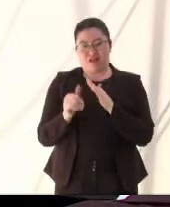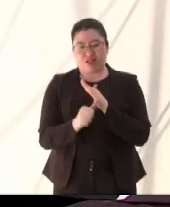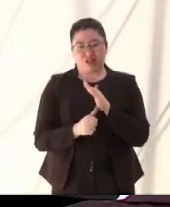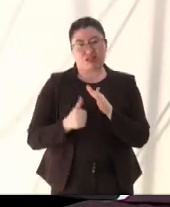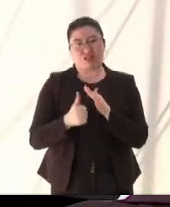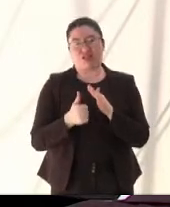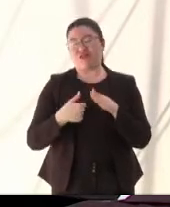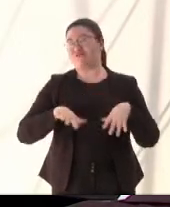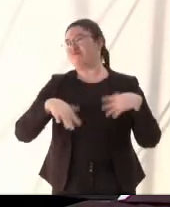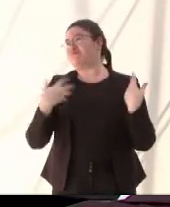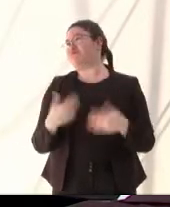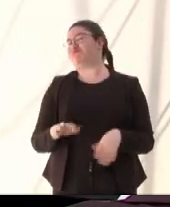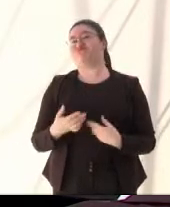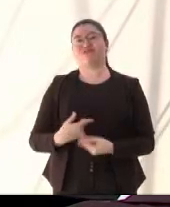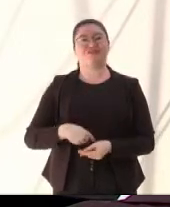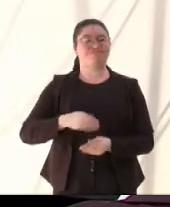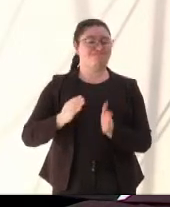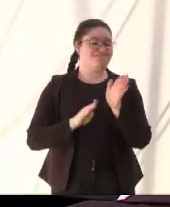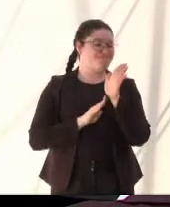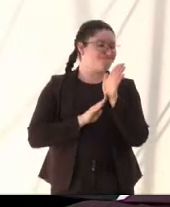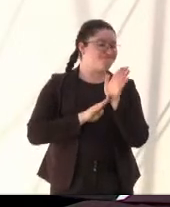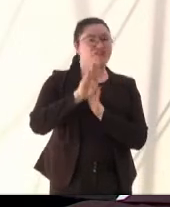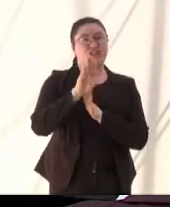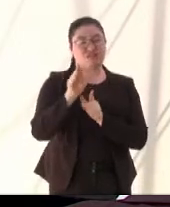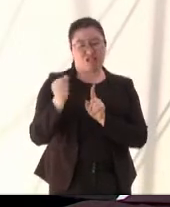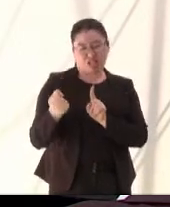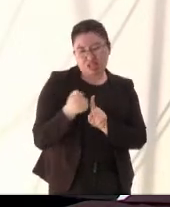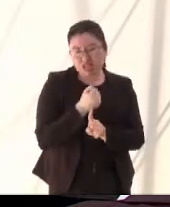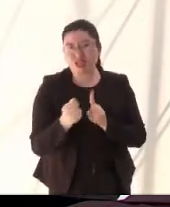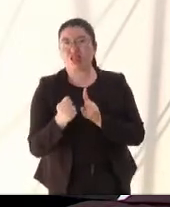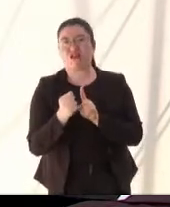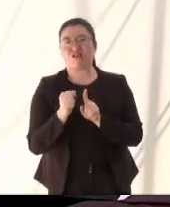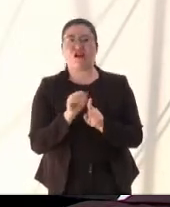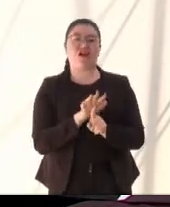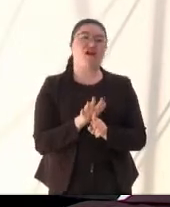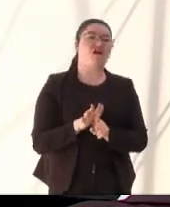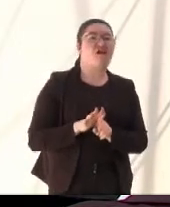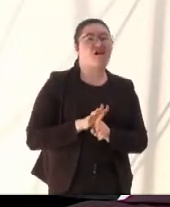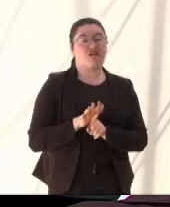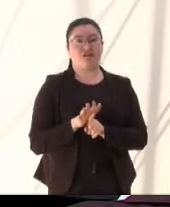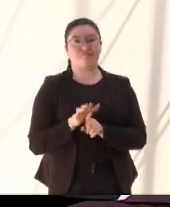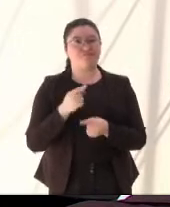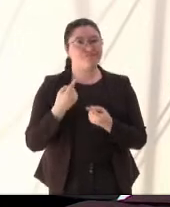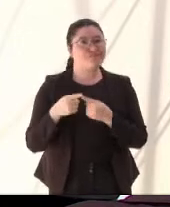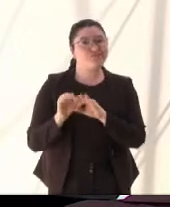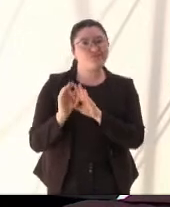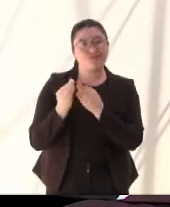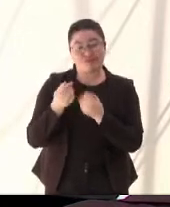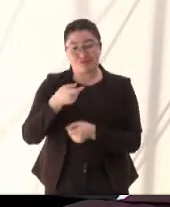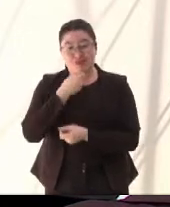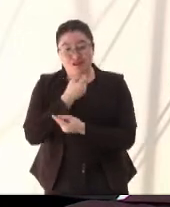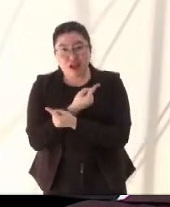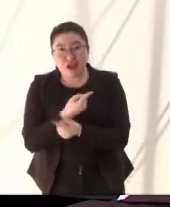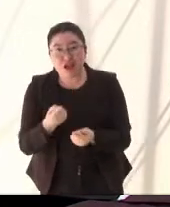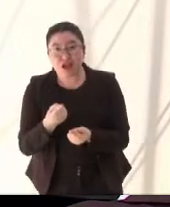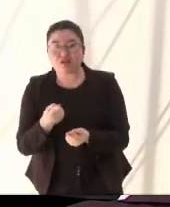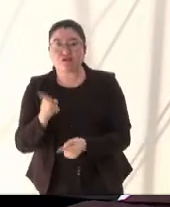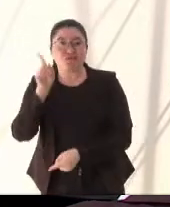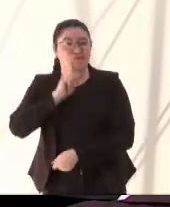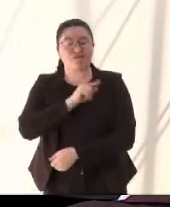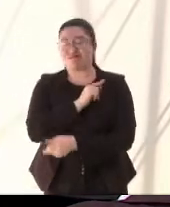la violencia familiar, el acoso, el maltrato a las mujeres, a las niñas y a los niños en nuestro